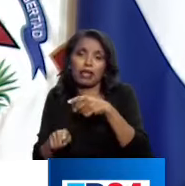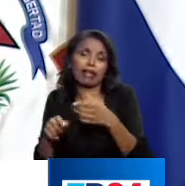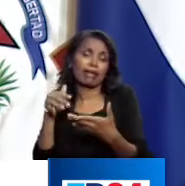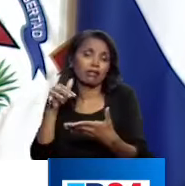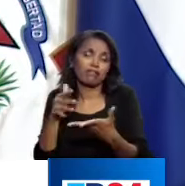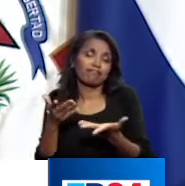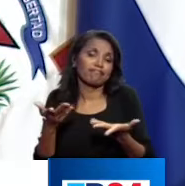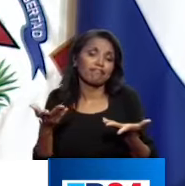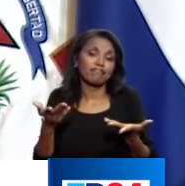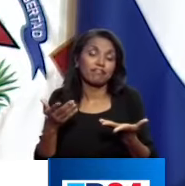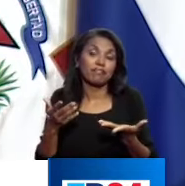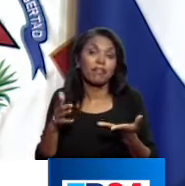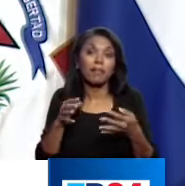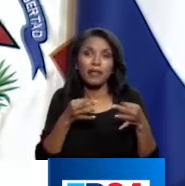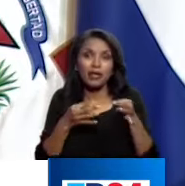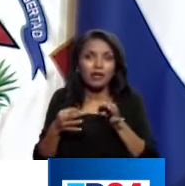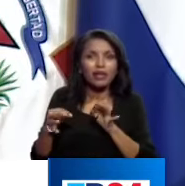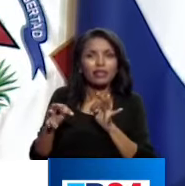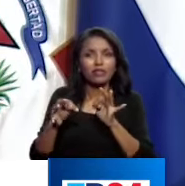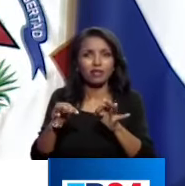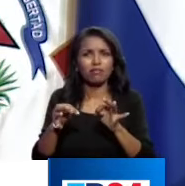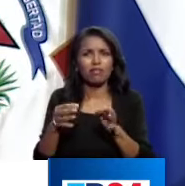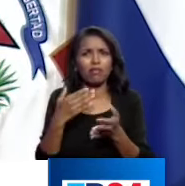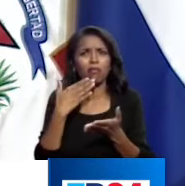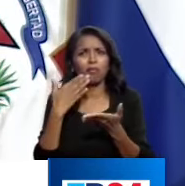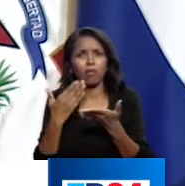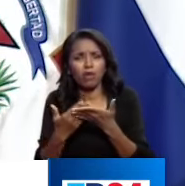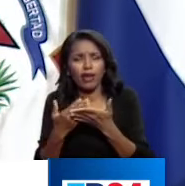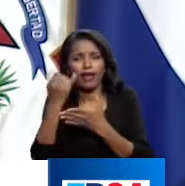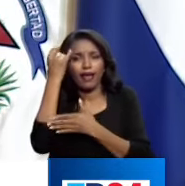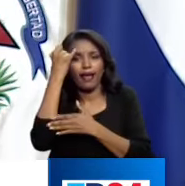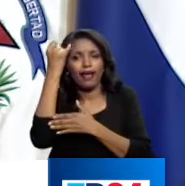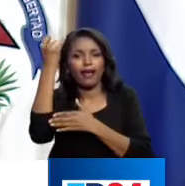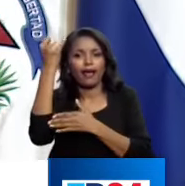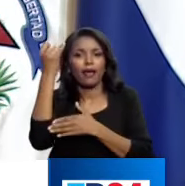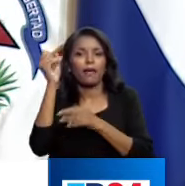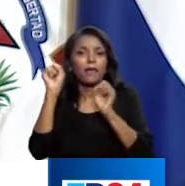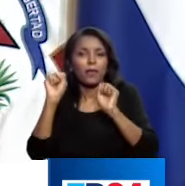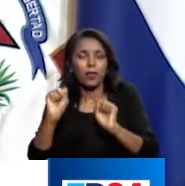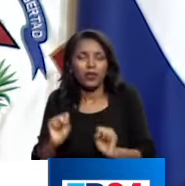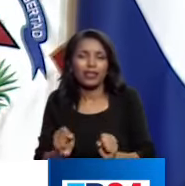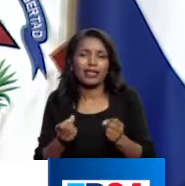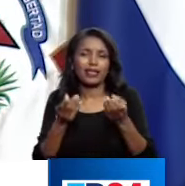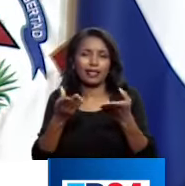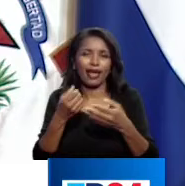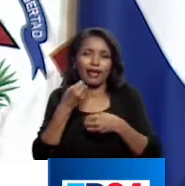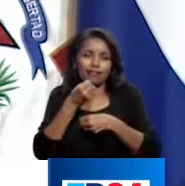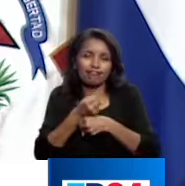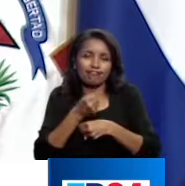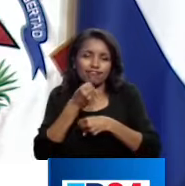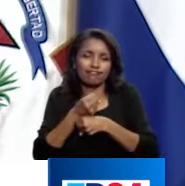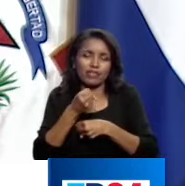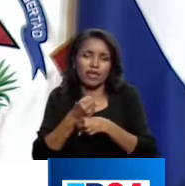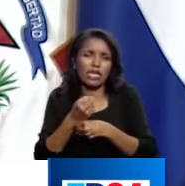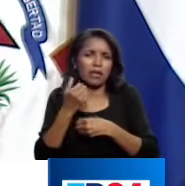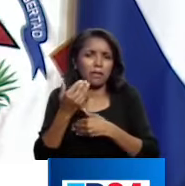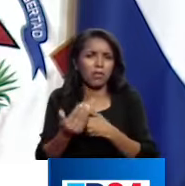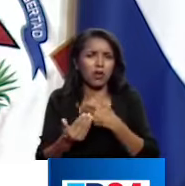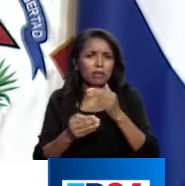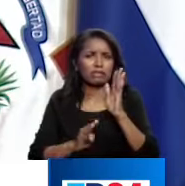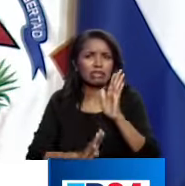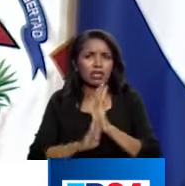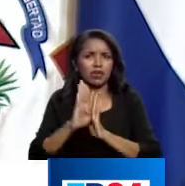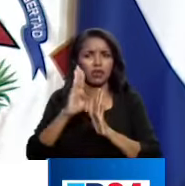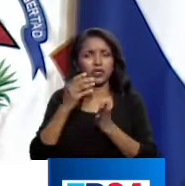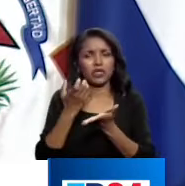estudiar, pero en el turismo tenemos la herramienta de garantizar que nosotros podamos generar un crecimiento económico que